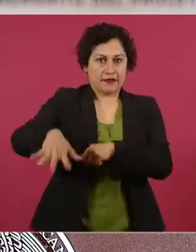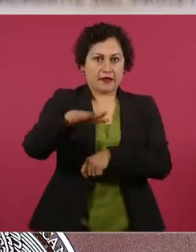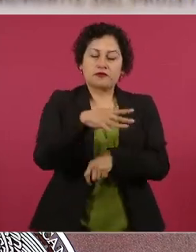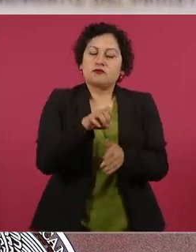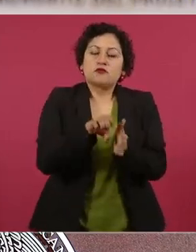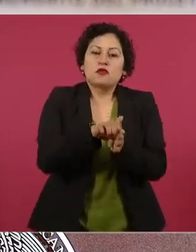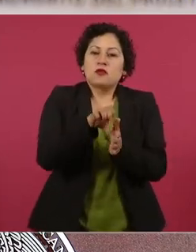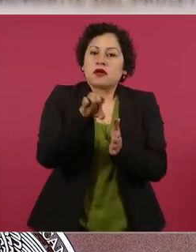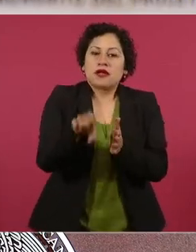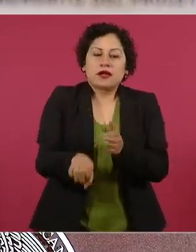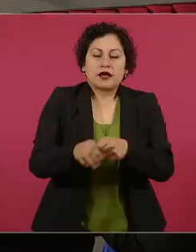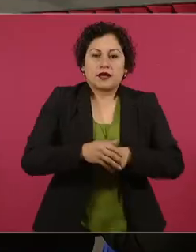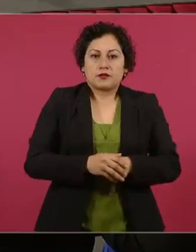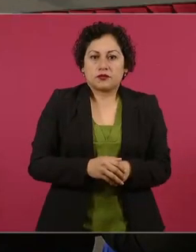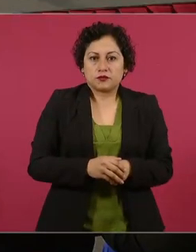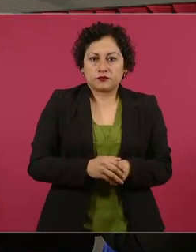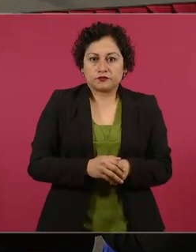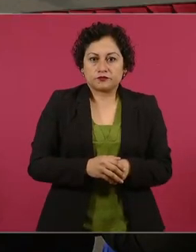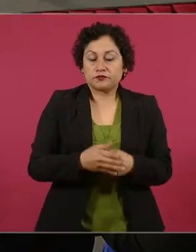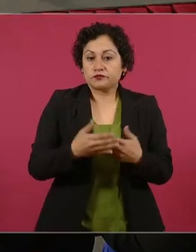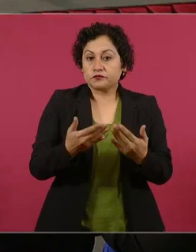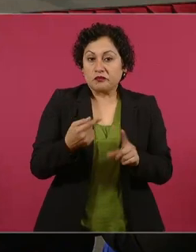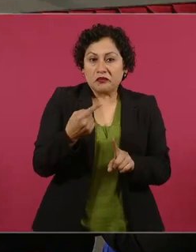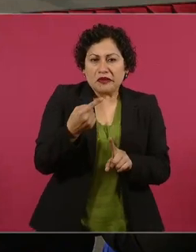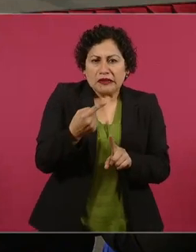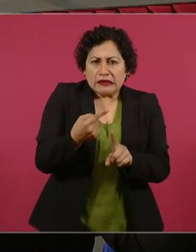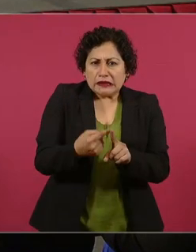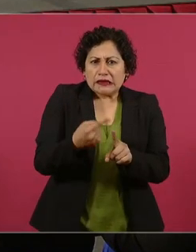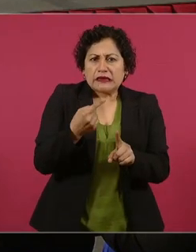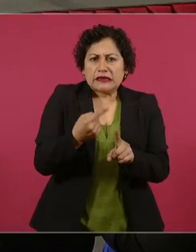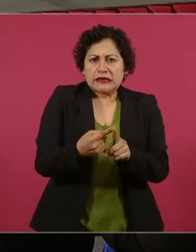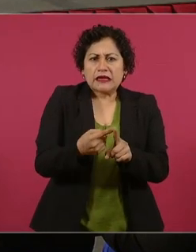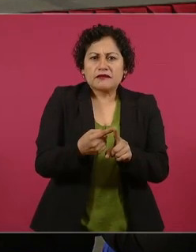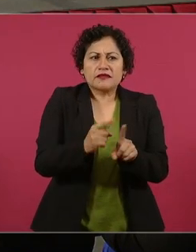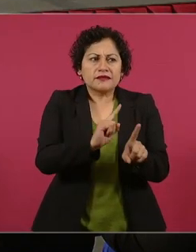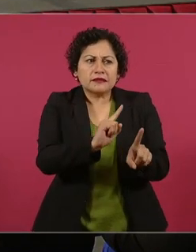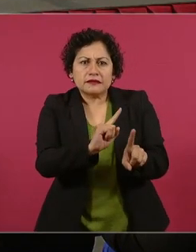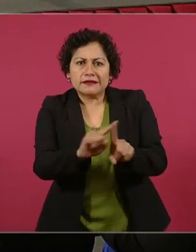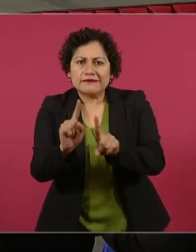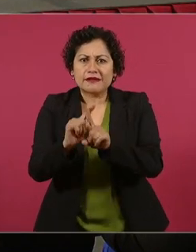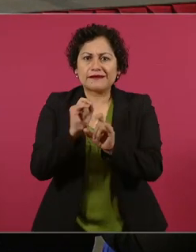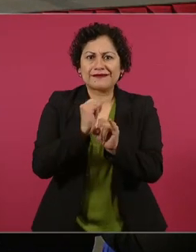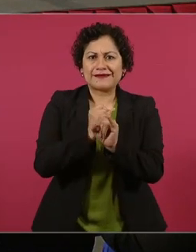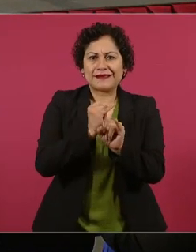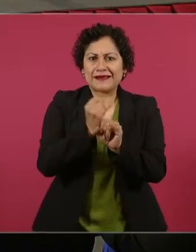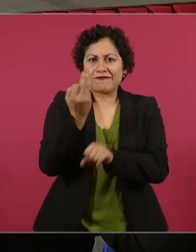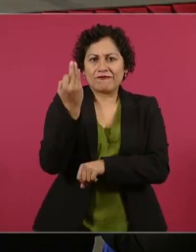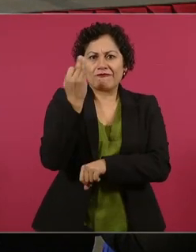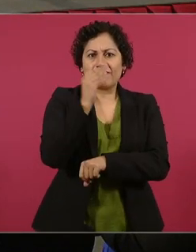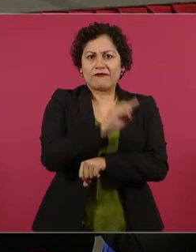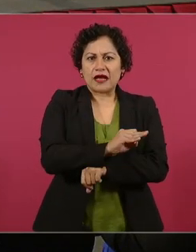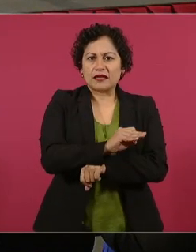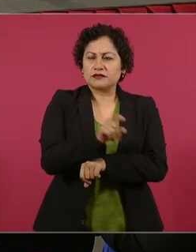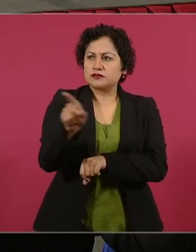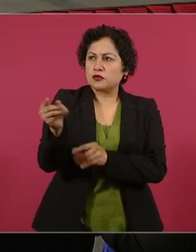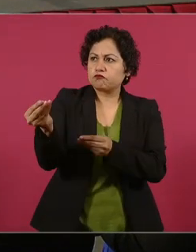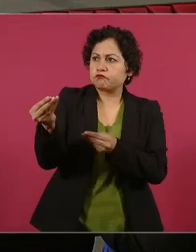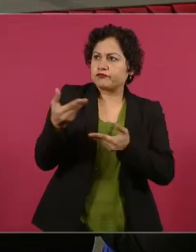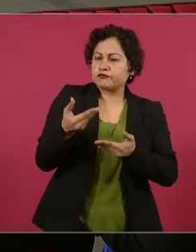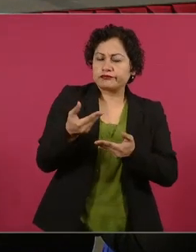cuentas, a los manejadores de las cuentas falsas, esto es lo que tienes que decir